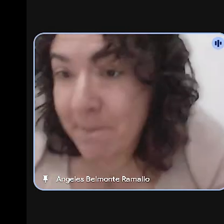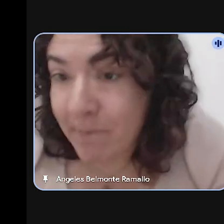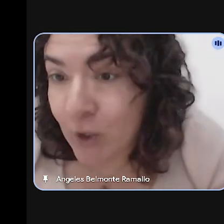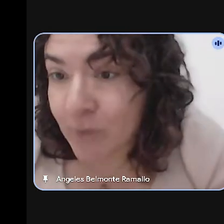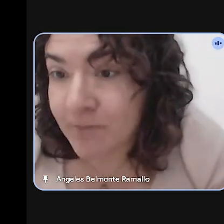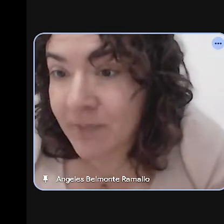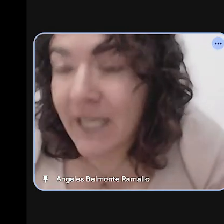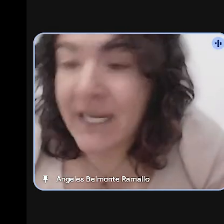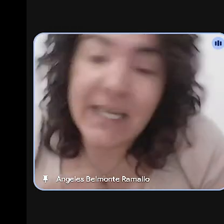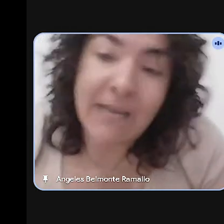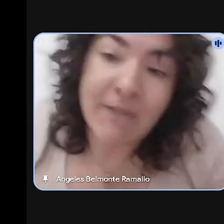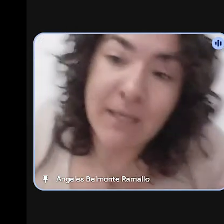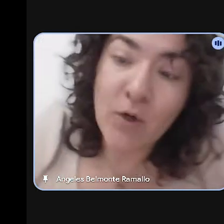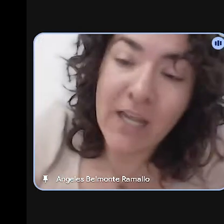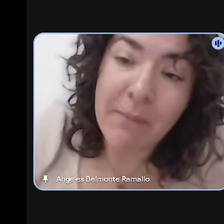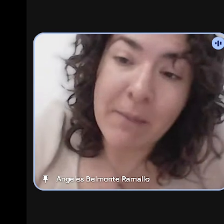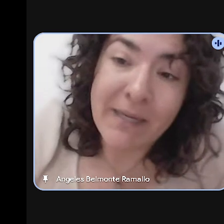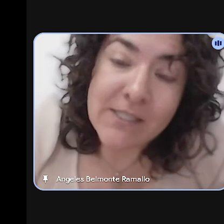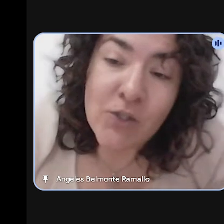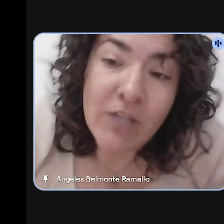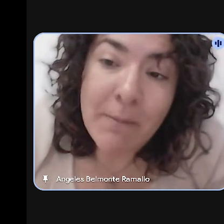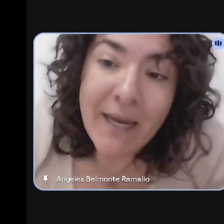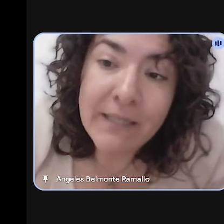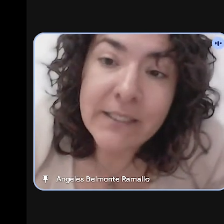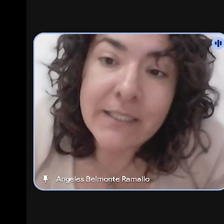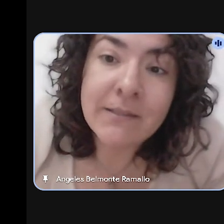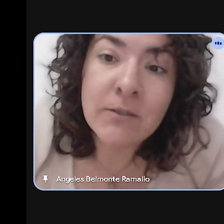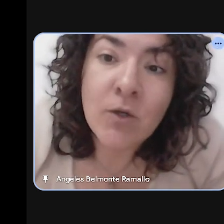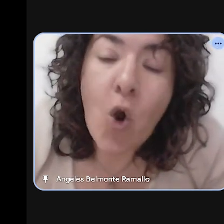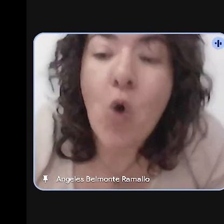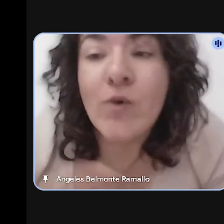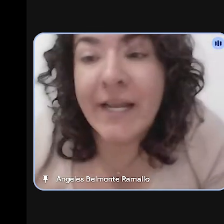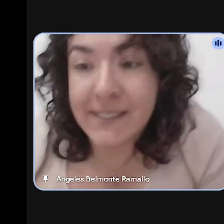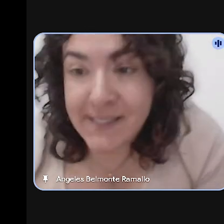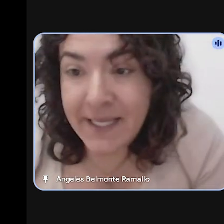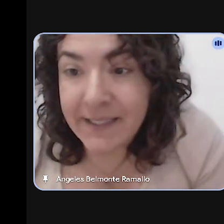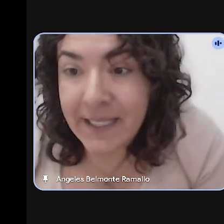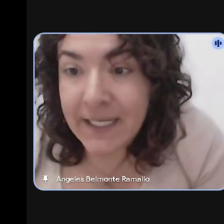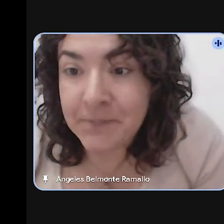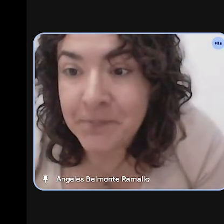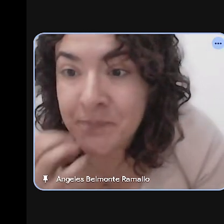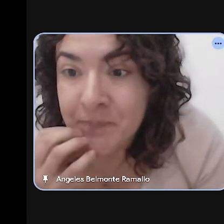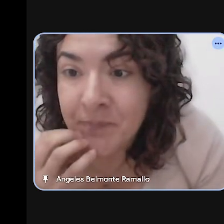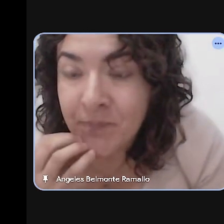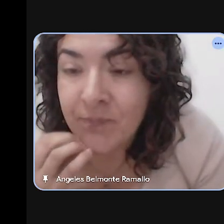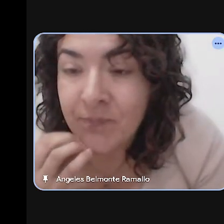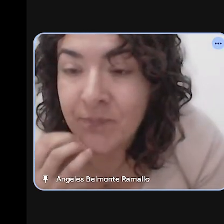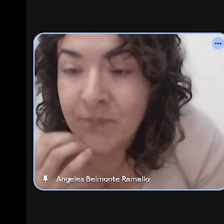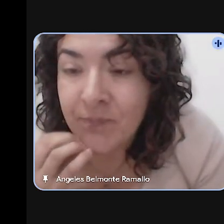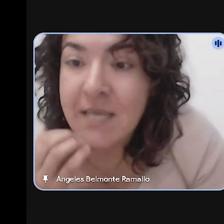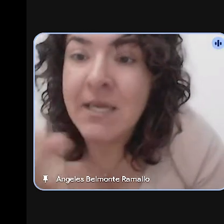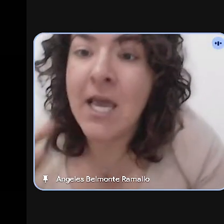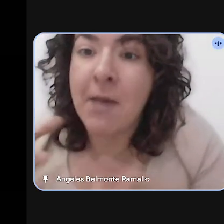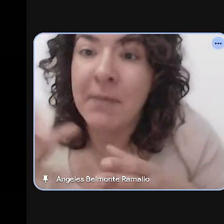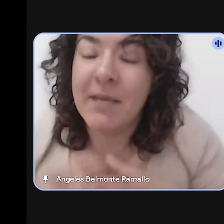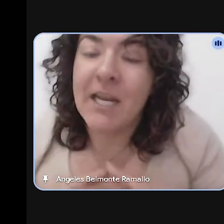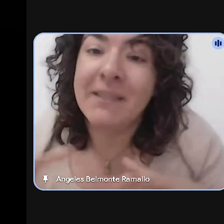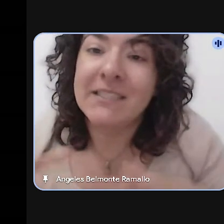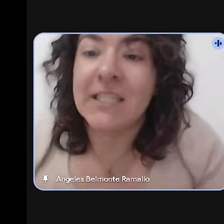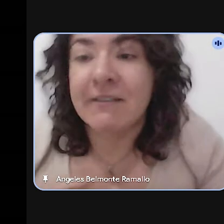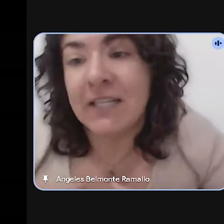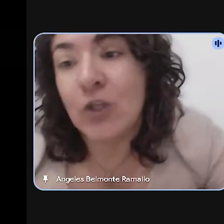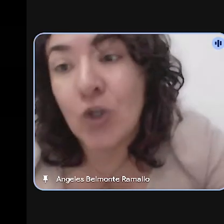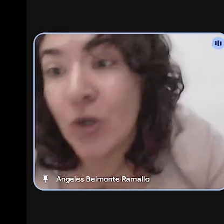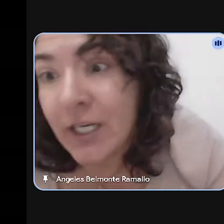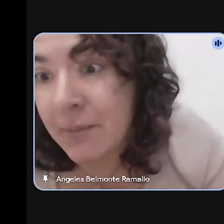Por ejemplo, en el que vimos de la preparación del mate o una receta, ¿sí?